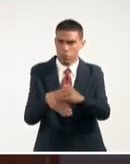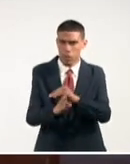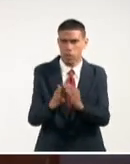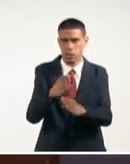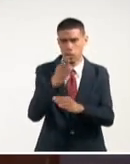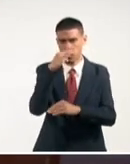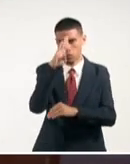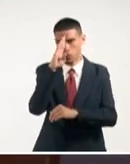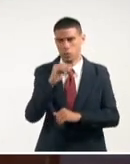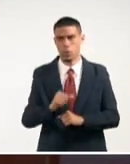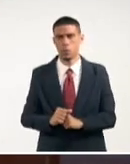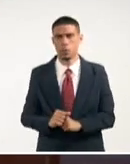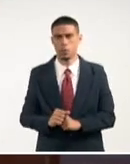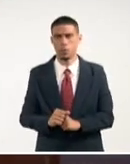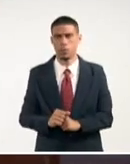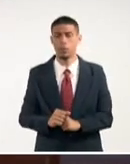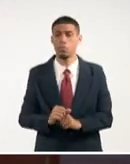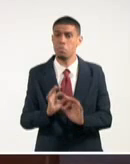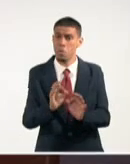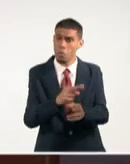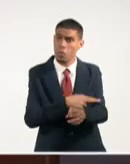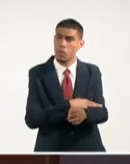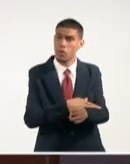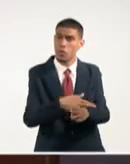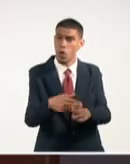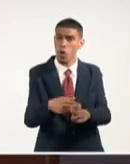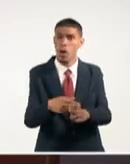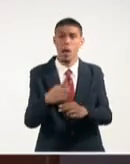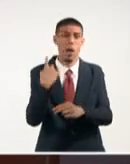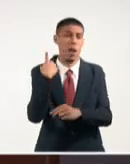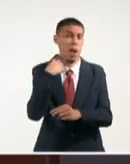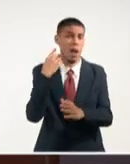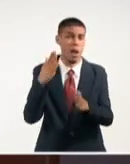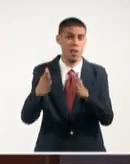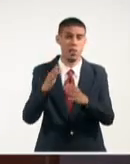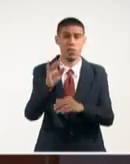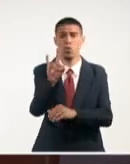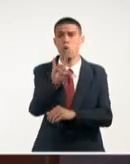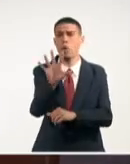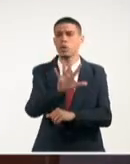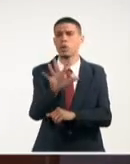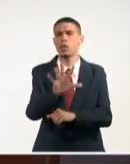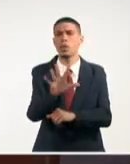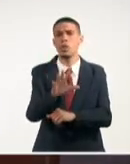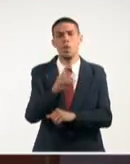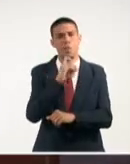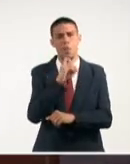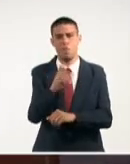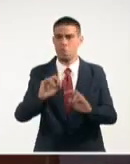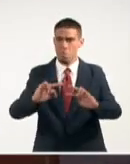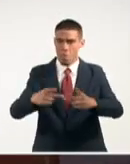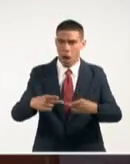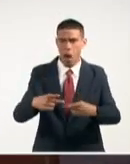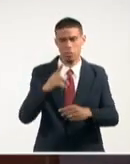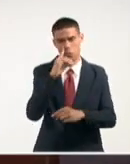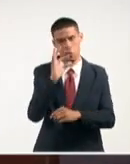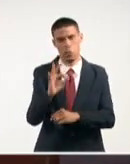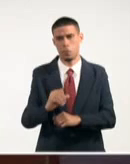Cuba. La historia del 95 no se repetirá",